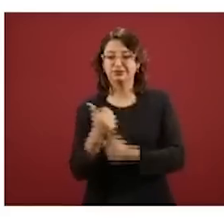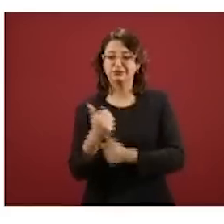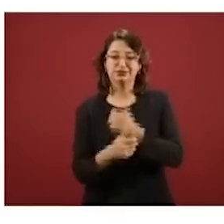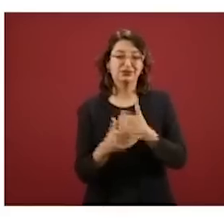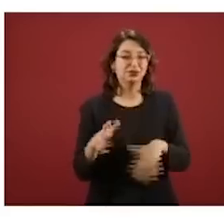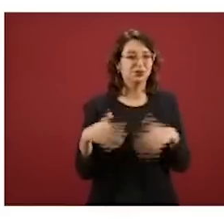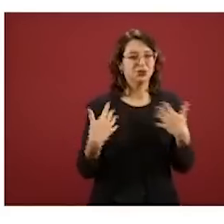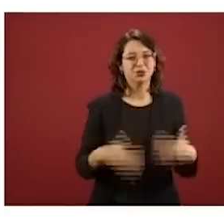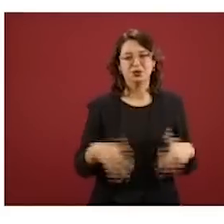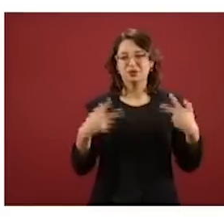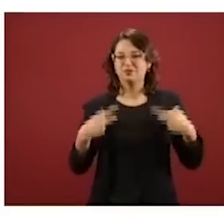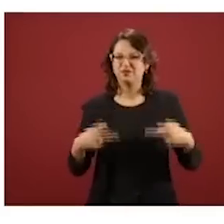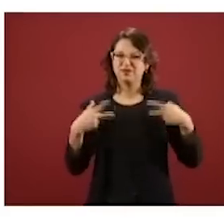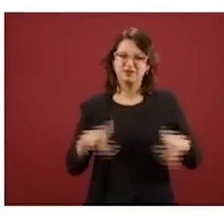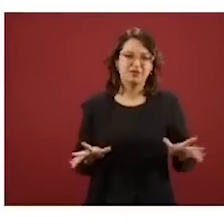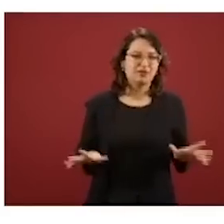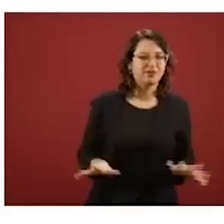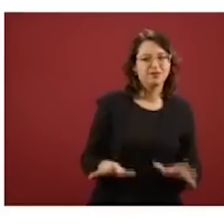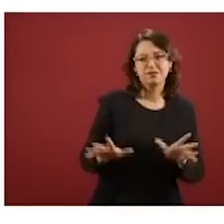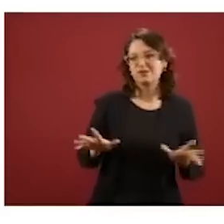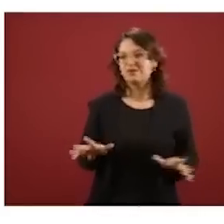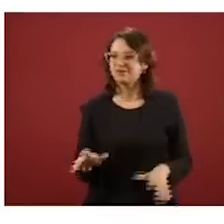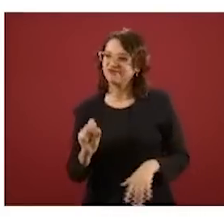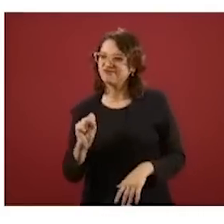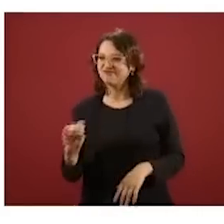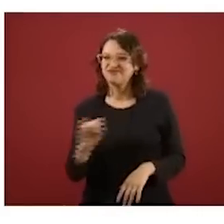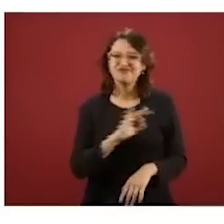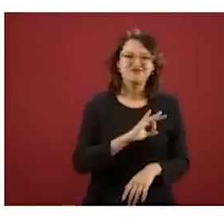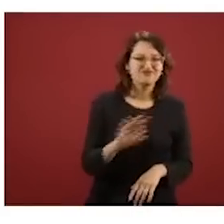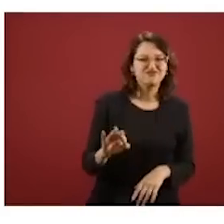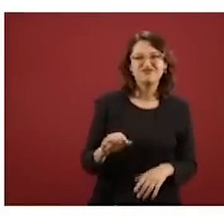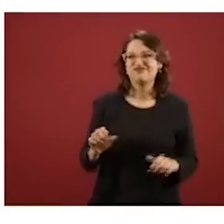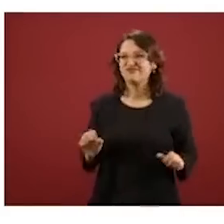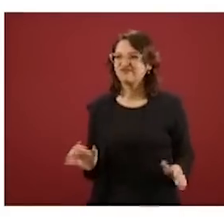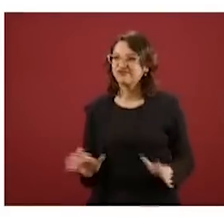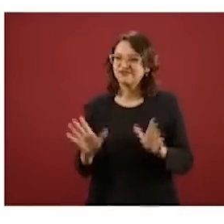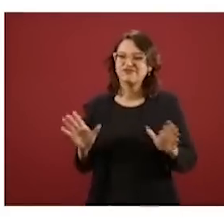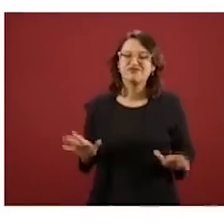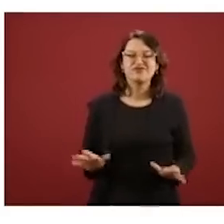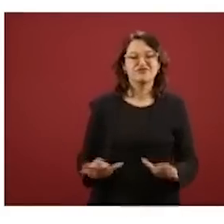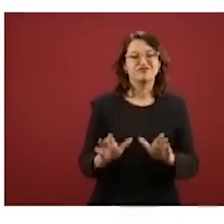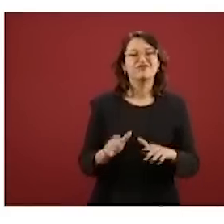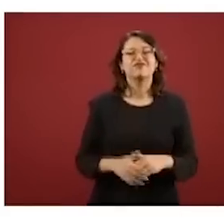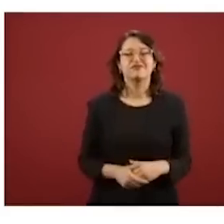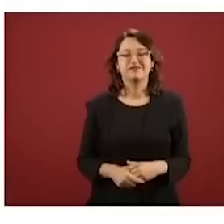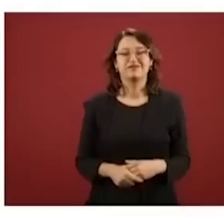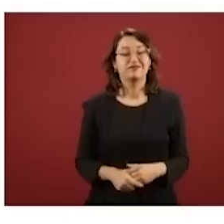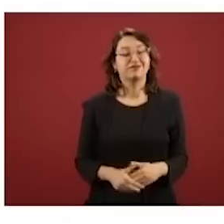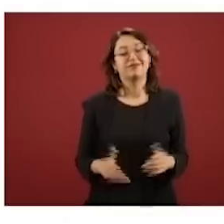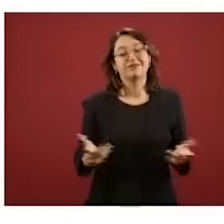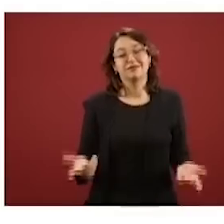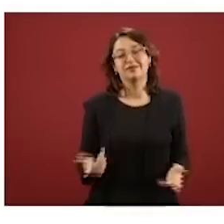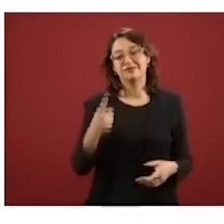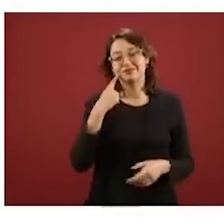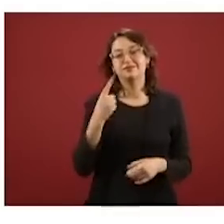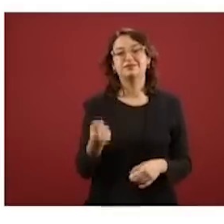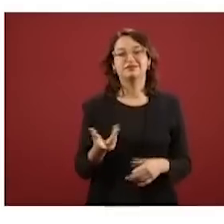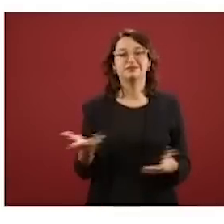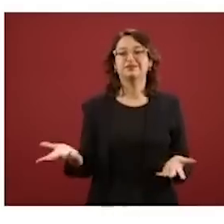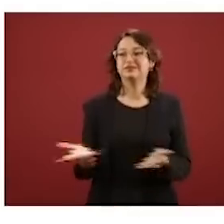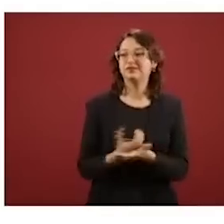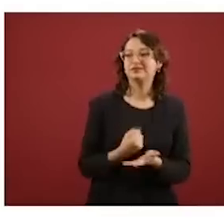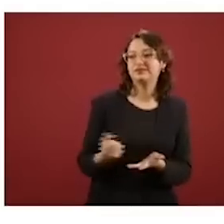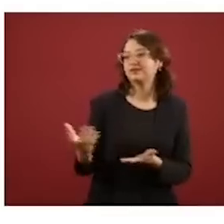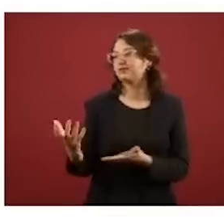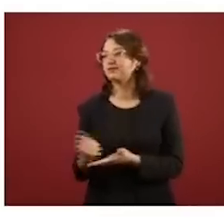La gente impulsando a los compradores con un sí se puede. Al final del día, pues era obtener los recursos